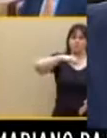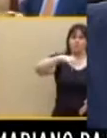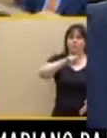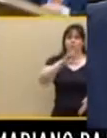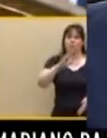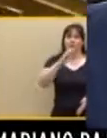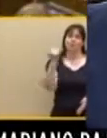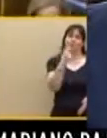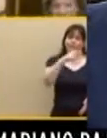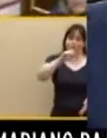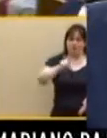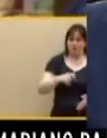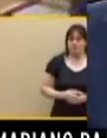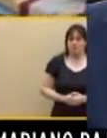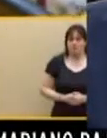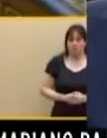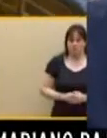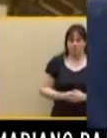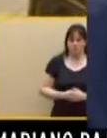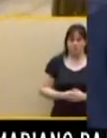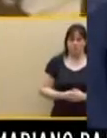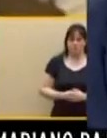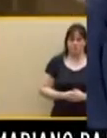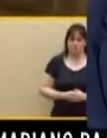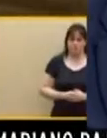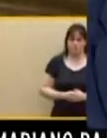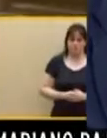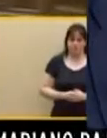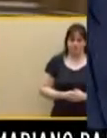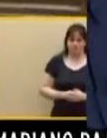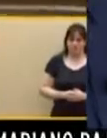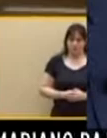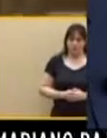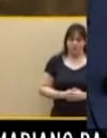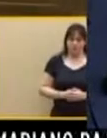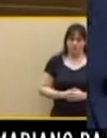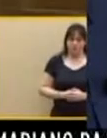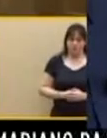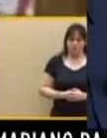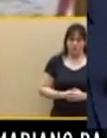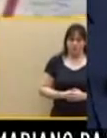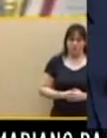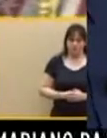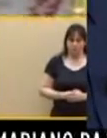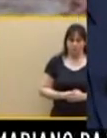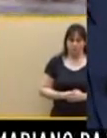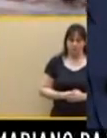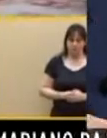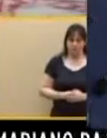no sé si les tengo aquí ordenadas pero si algunas de las que decía que ese